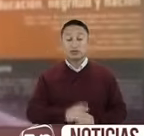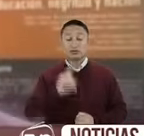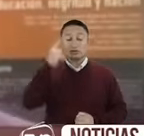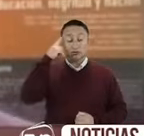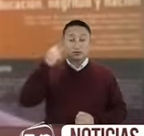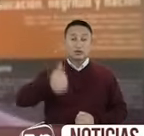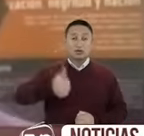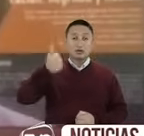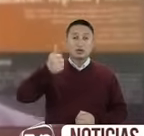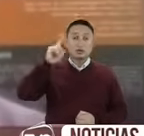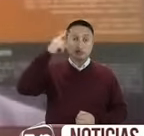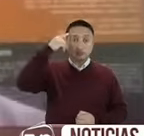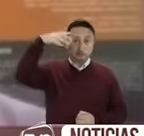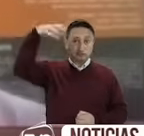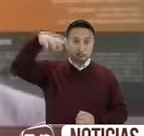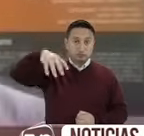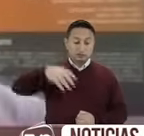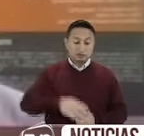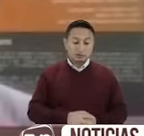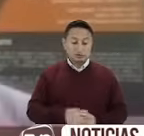Estado rectifiquen